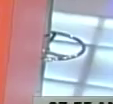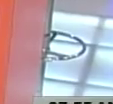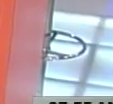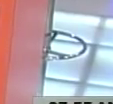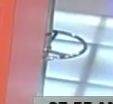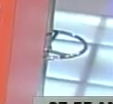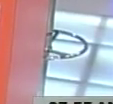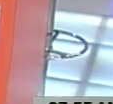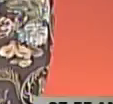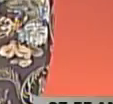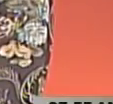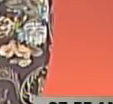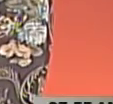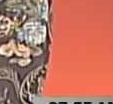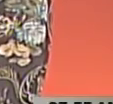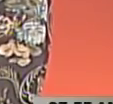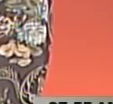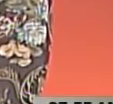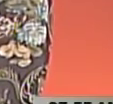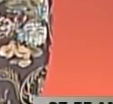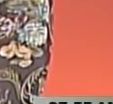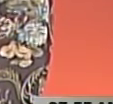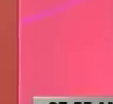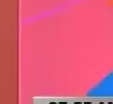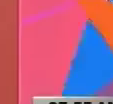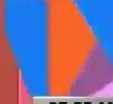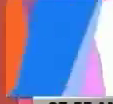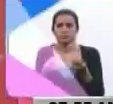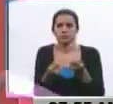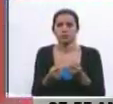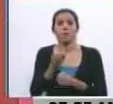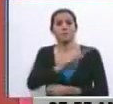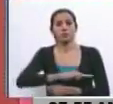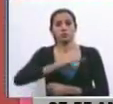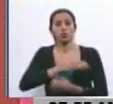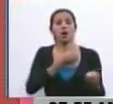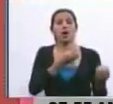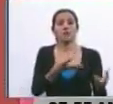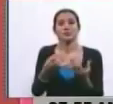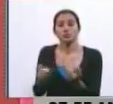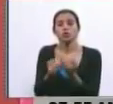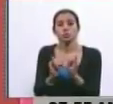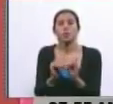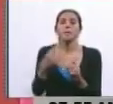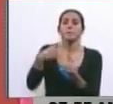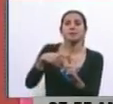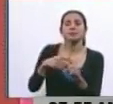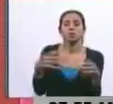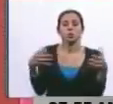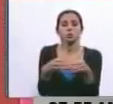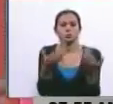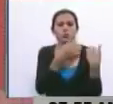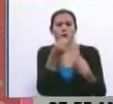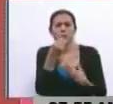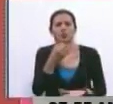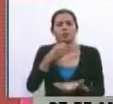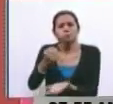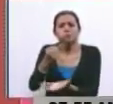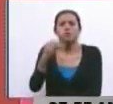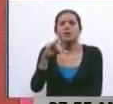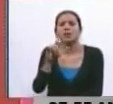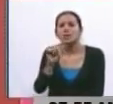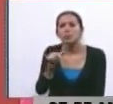ver con dos herramientas que ha creado el gobierno bolivariano para combatir la guerra económica: Gran Misión Abastecimiento Soberano y los CLAP, Comité Local de Abastecimiento y Producción. ¿Cómo se vincula